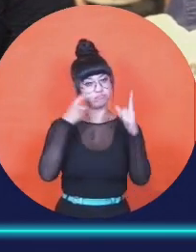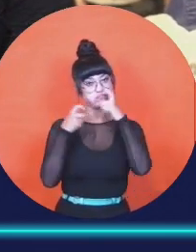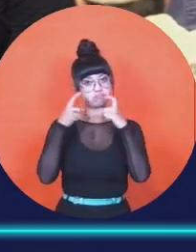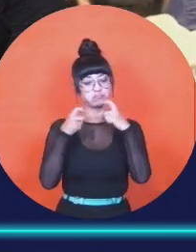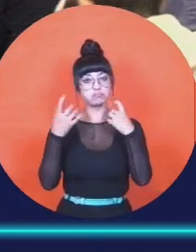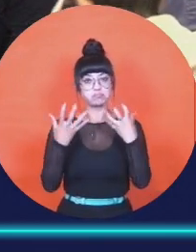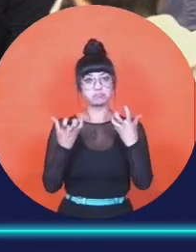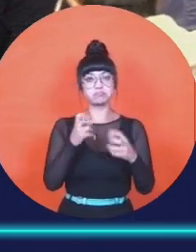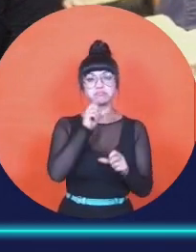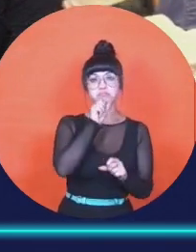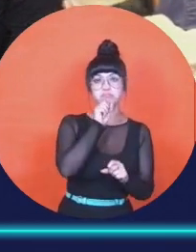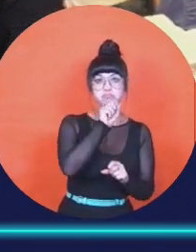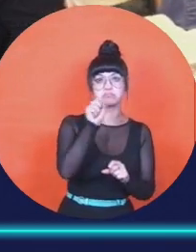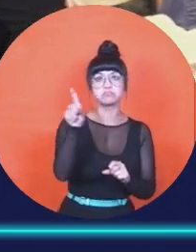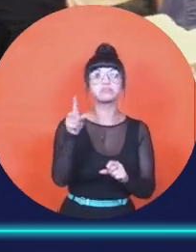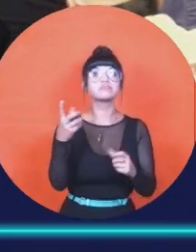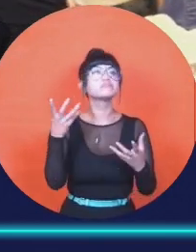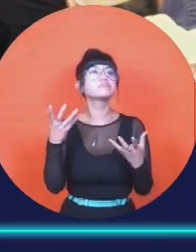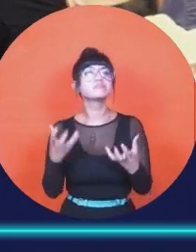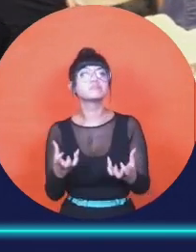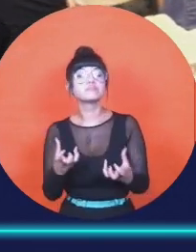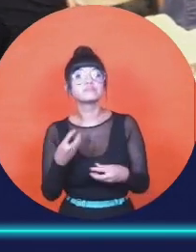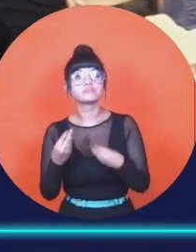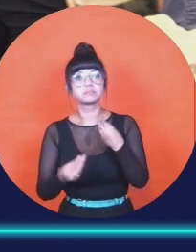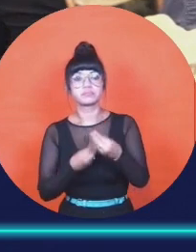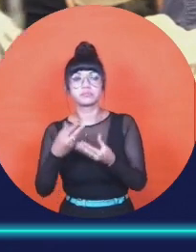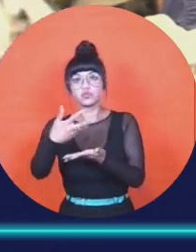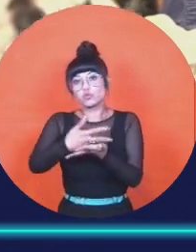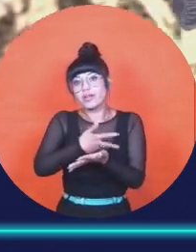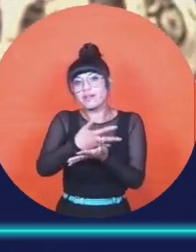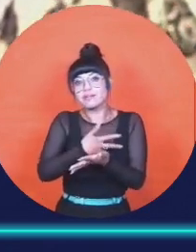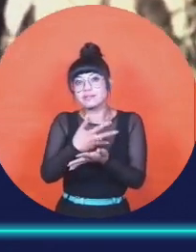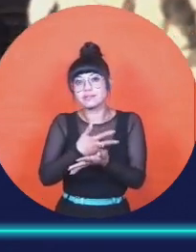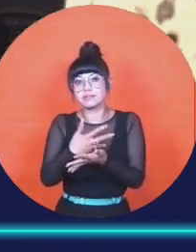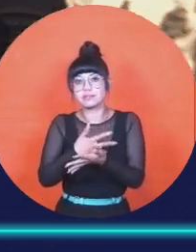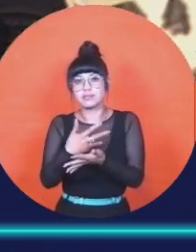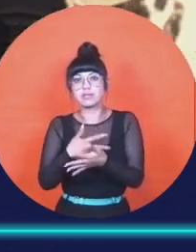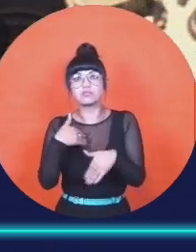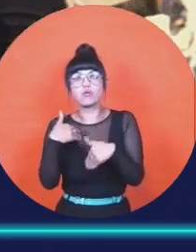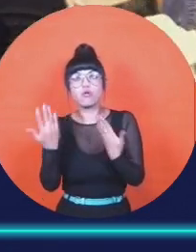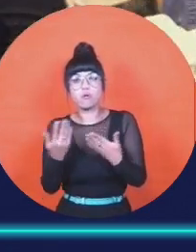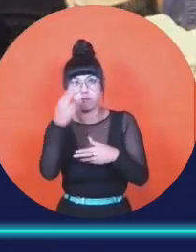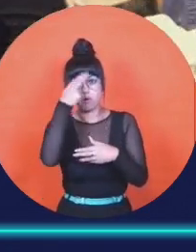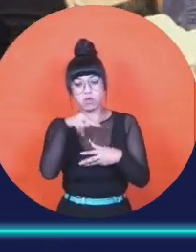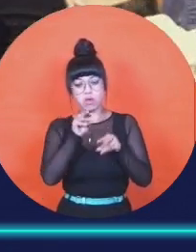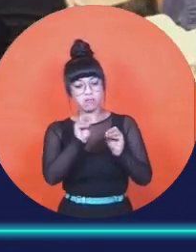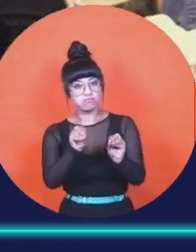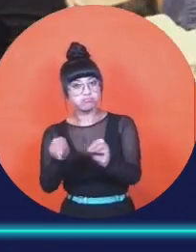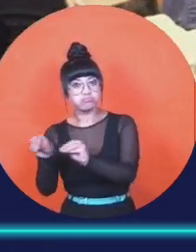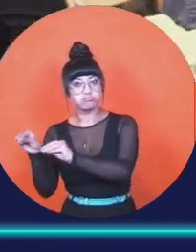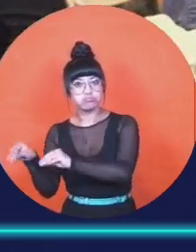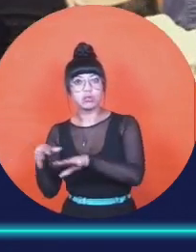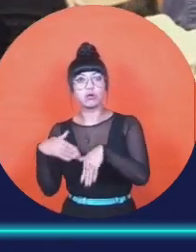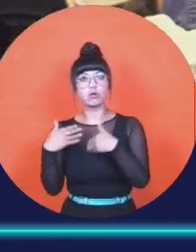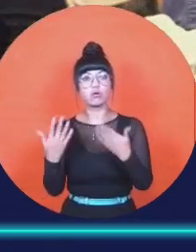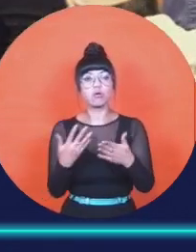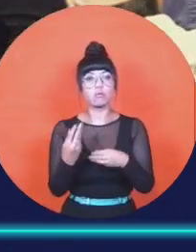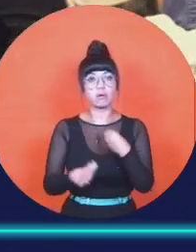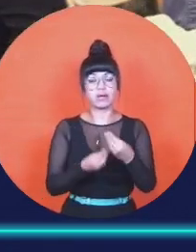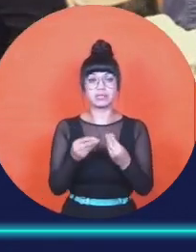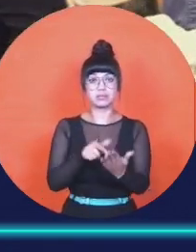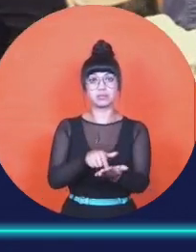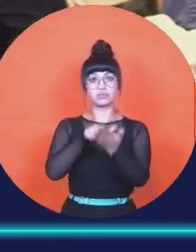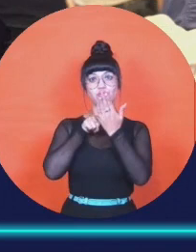gustaría tener como recomendaciones de cómo orientar a mi hija en este mundo tan bonito que ustedes nos están